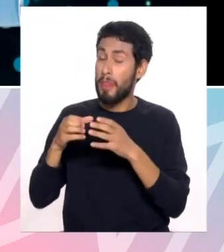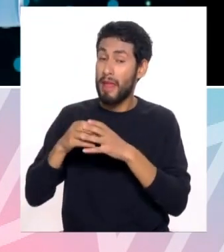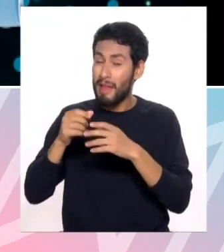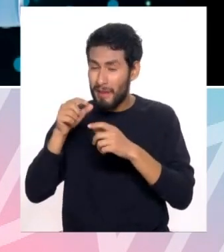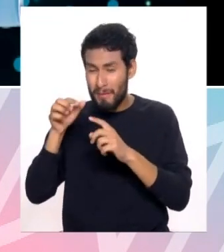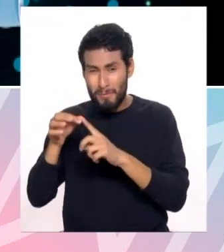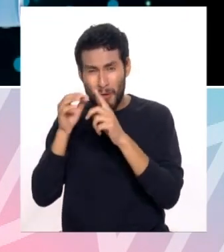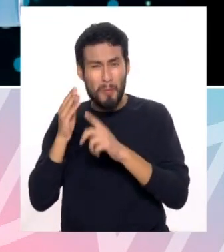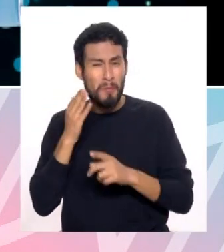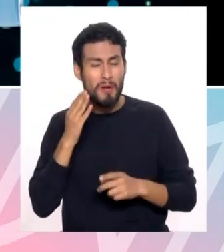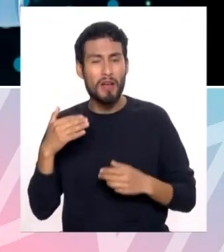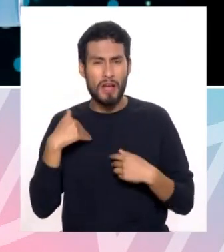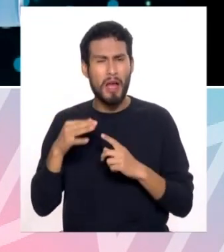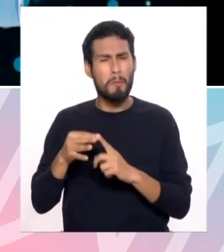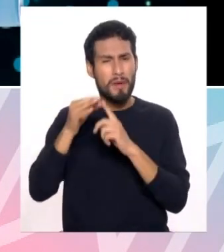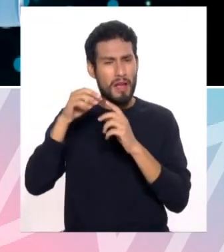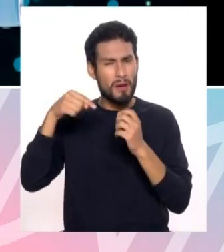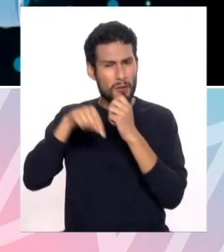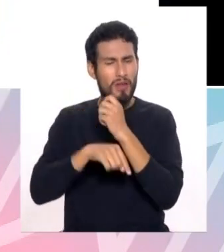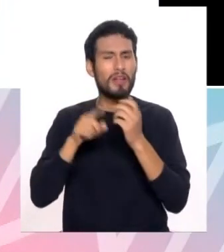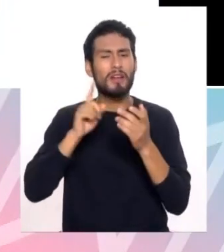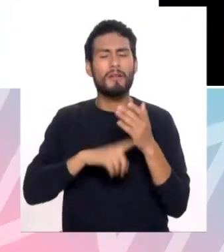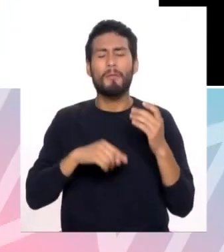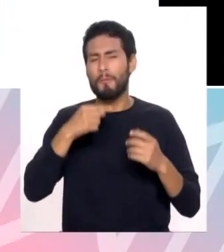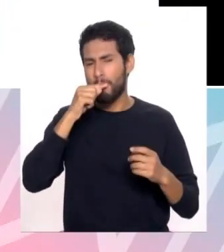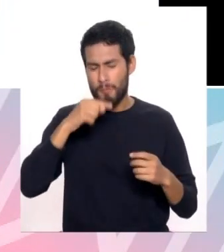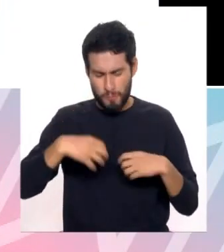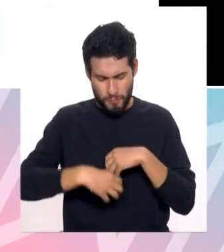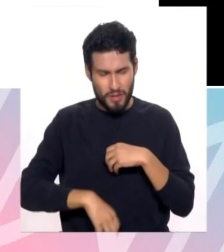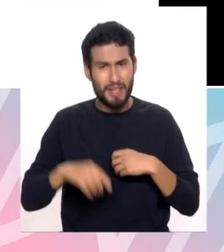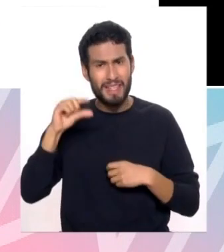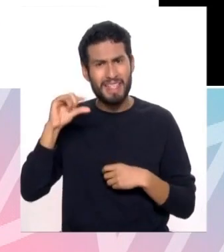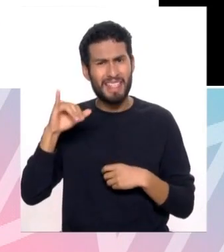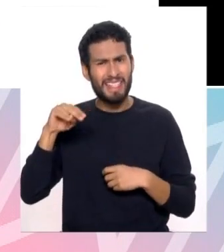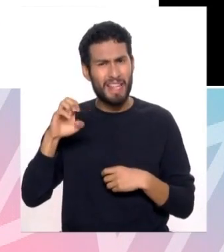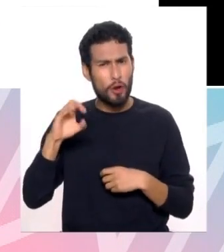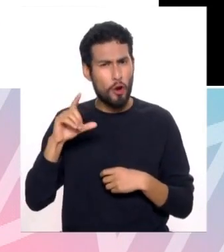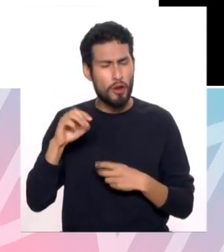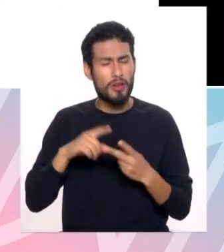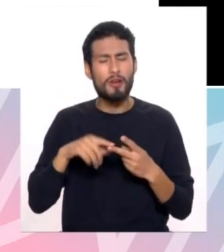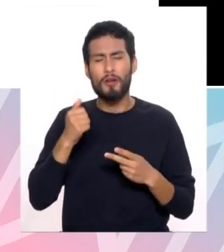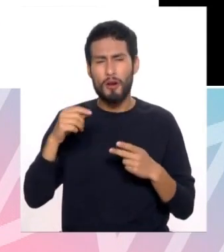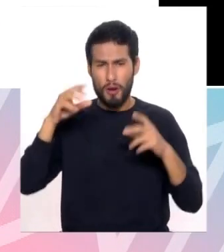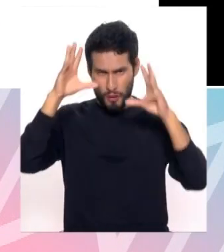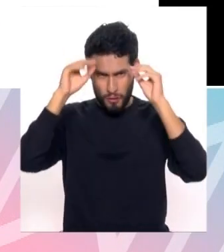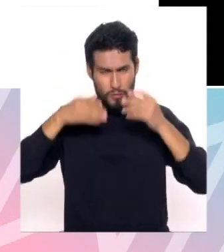salud, tenemos médicos especialistas en ginecología, tenemos profesionales en obstetricia.